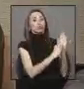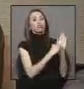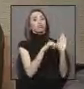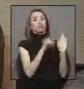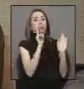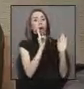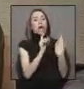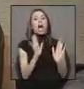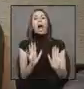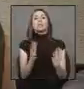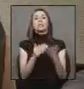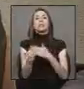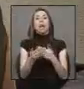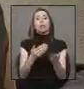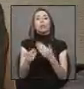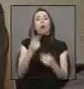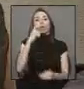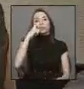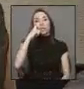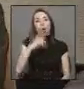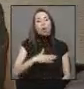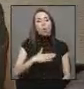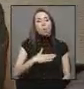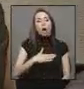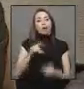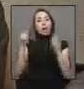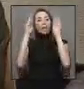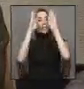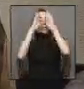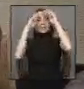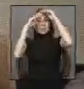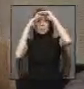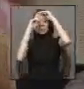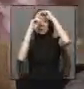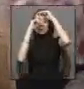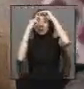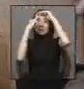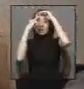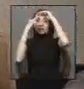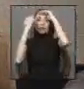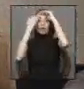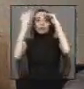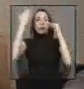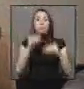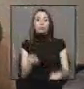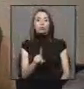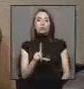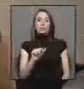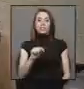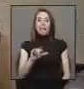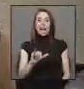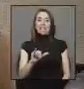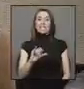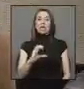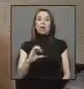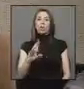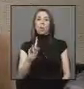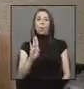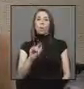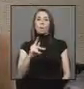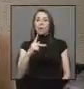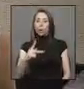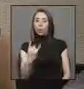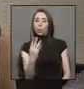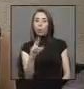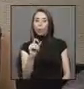algo propio de nuestra naturaleza, paradigma que el afamado Stanley Kubrick presentó en su